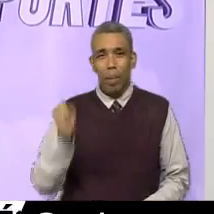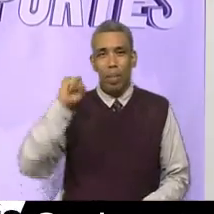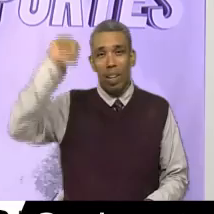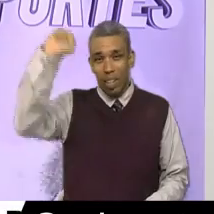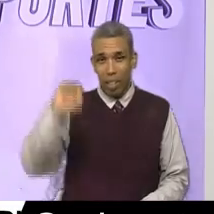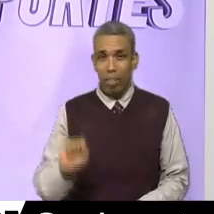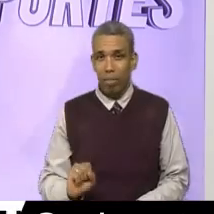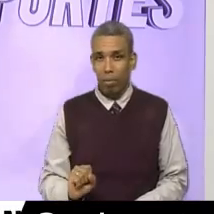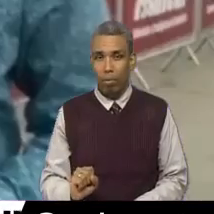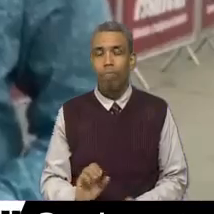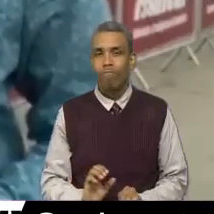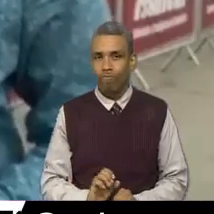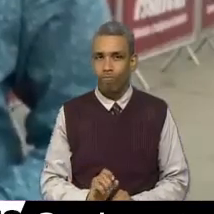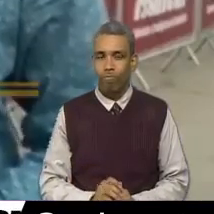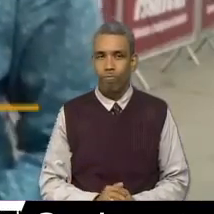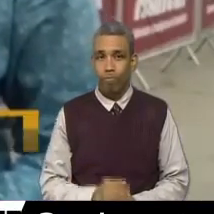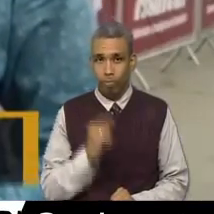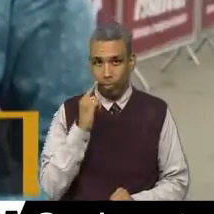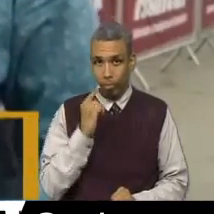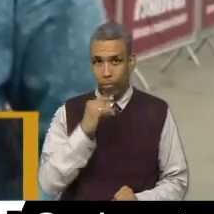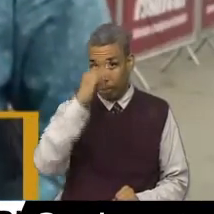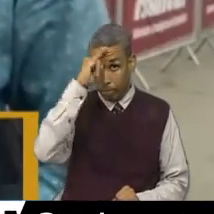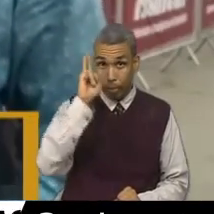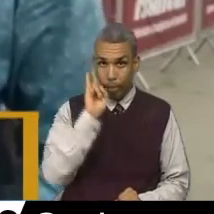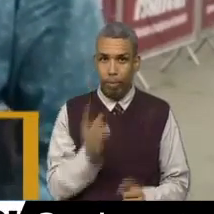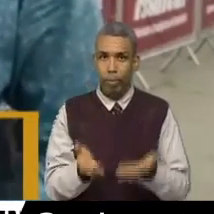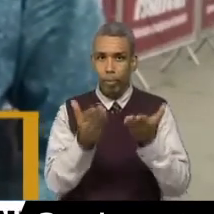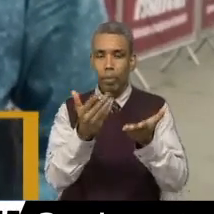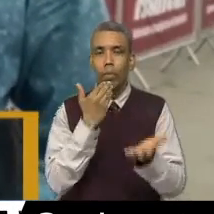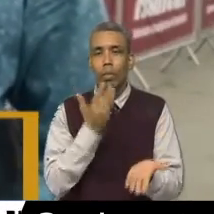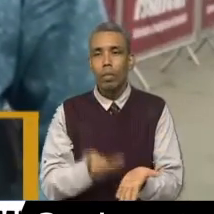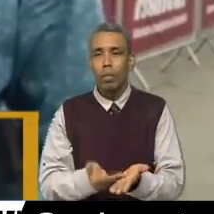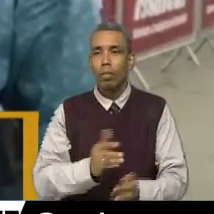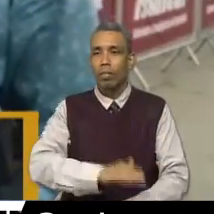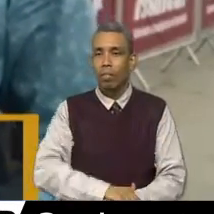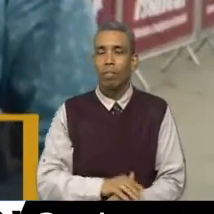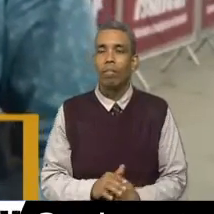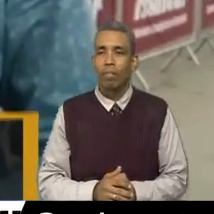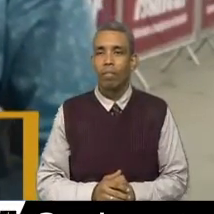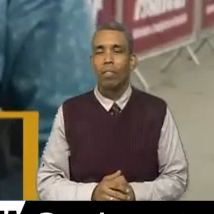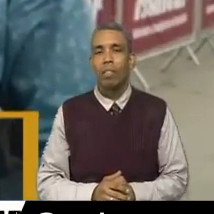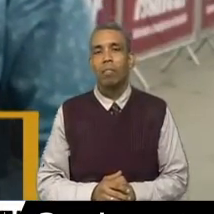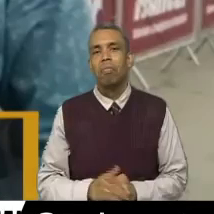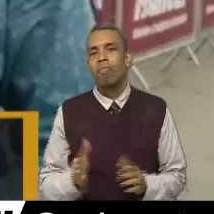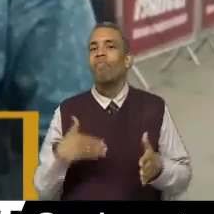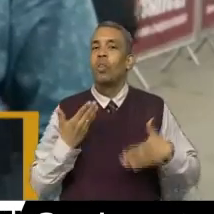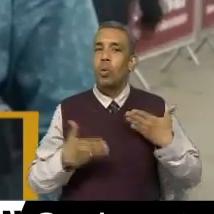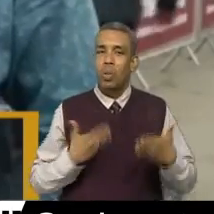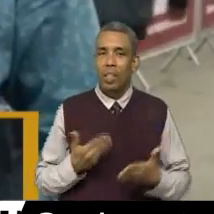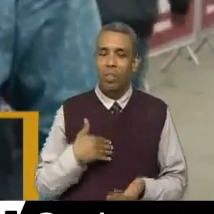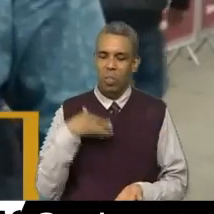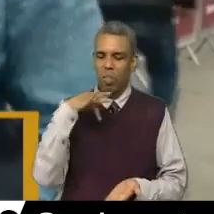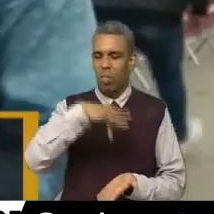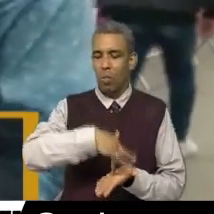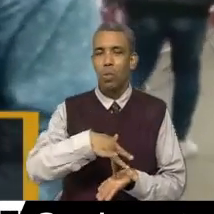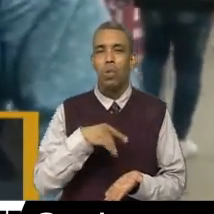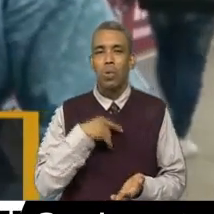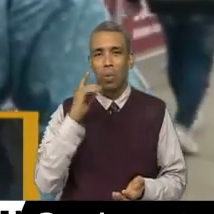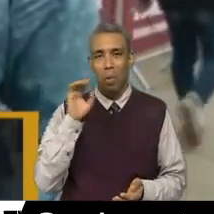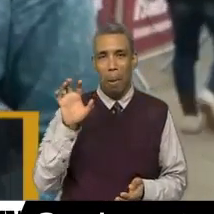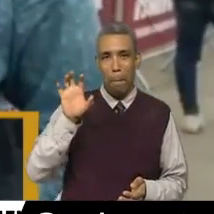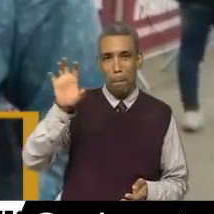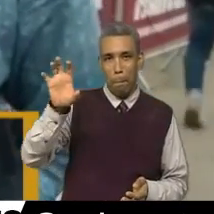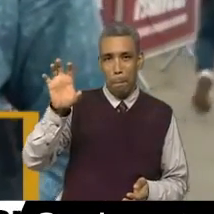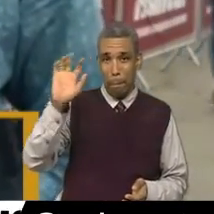adelante. Amigos de Enlace Noticias, hola, ¿qué tal? Buenas tardes, saludo para todos, qué gusto saludarles desde Lima, Perú, a mi espalda, la